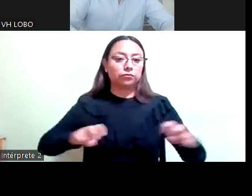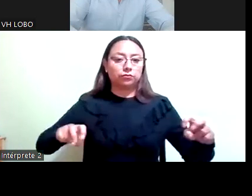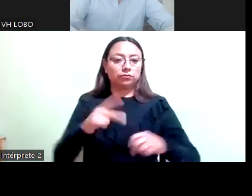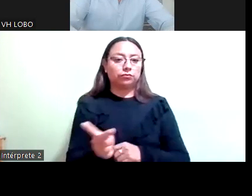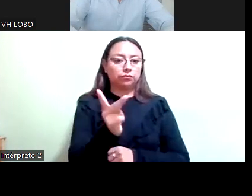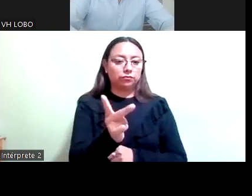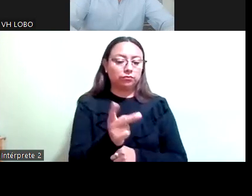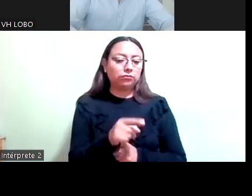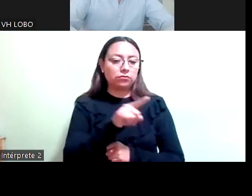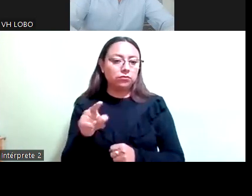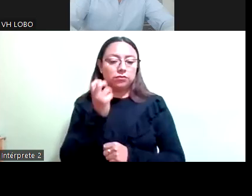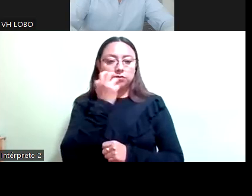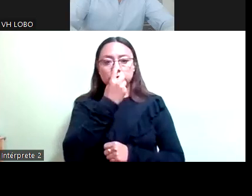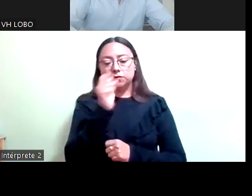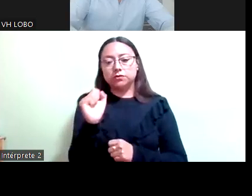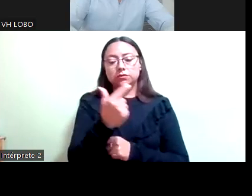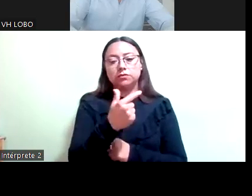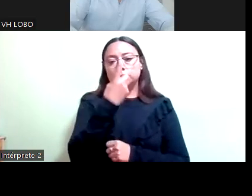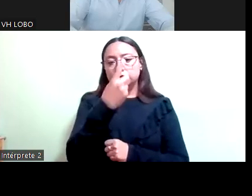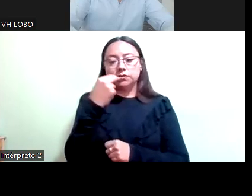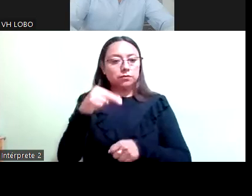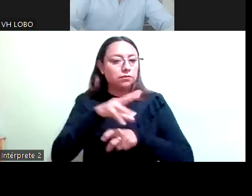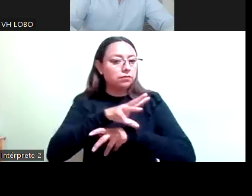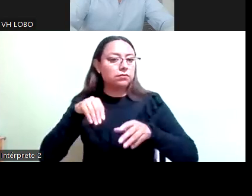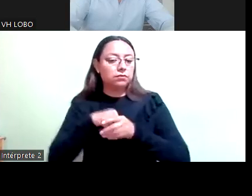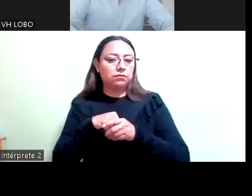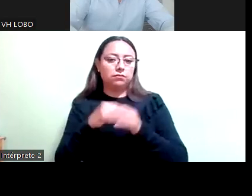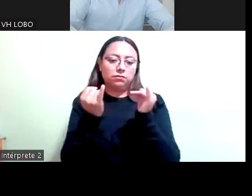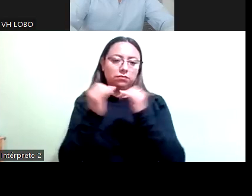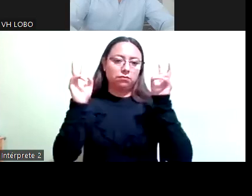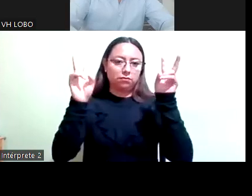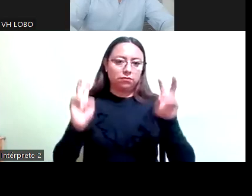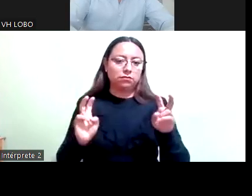puedan manifestarlo indicando su nombre completo y el tema a incorporar.